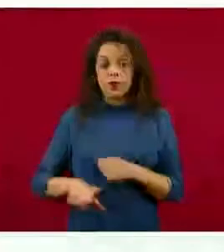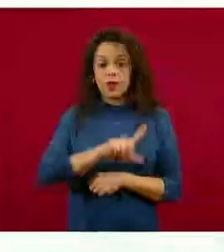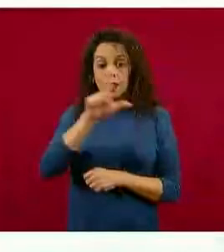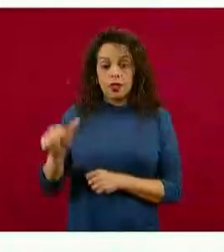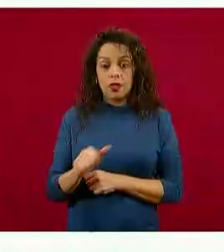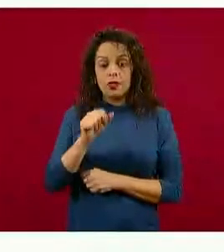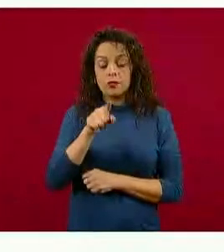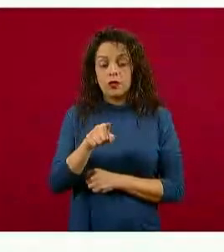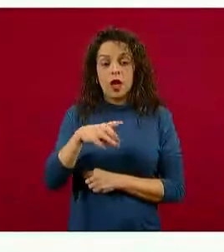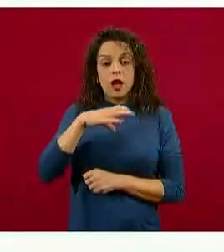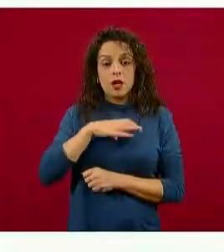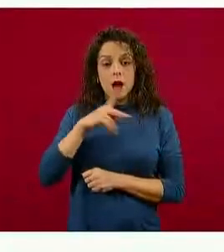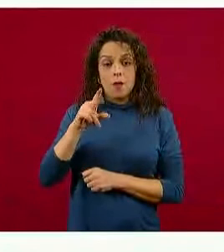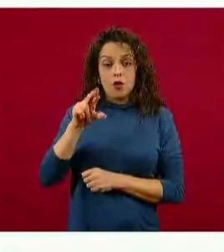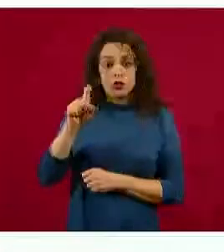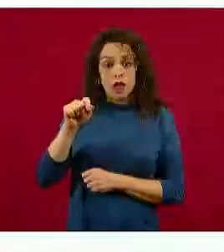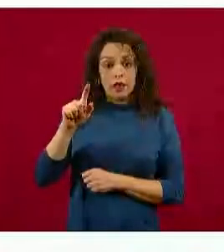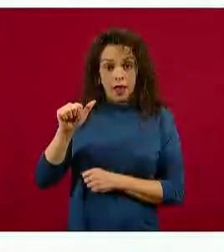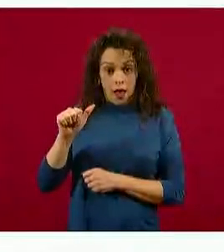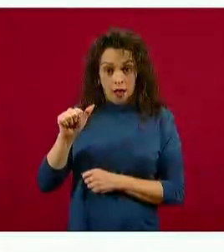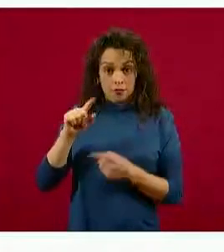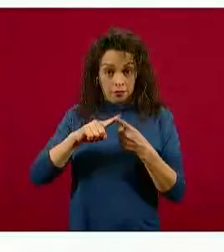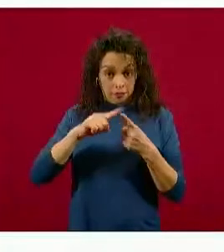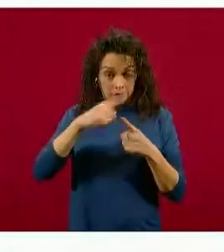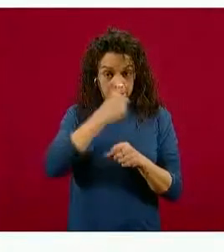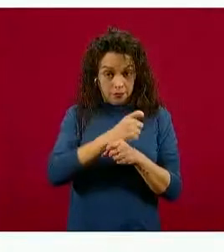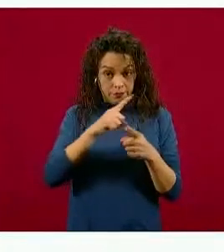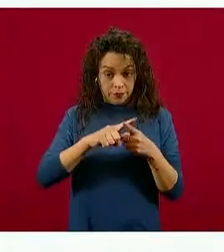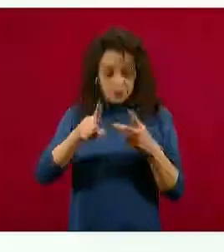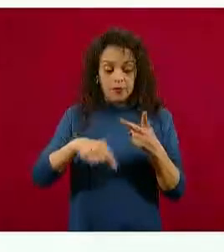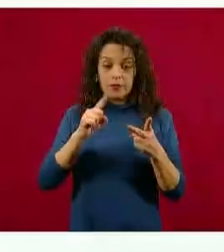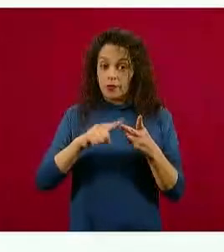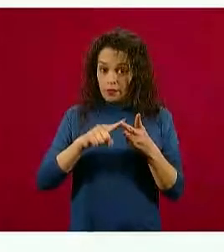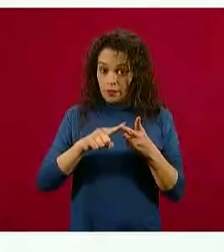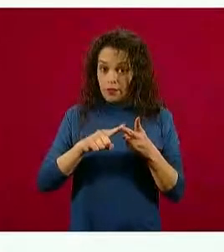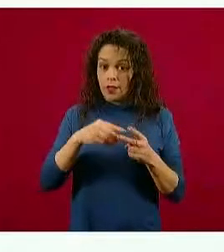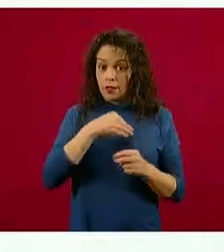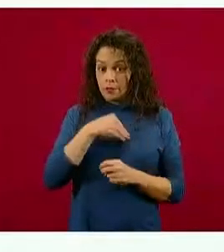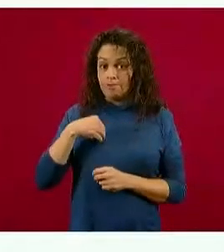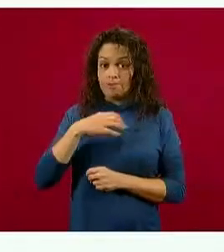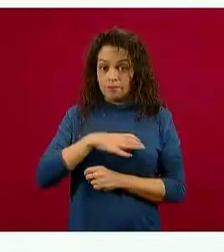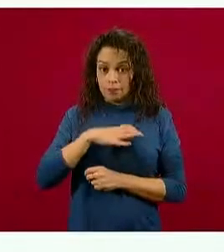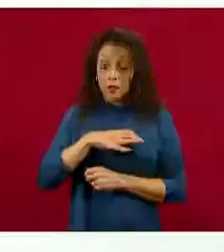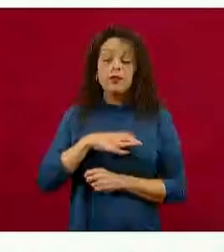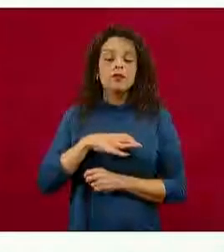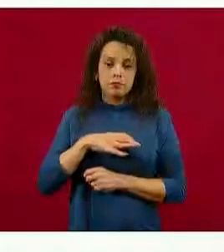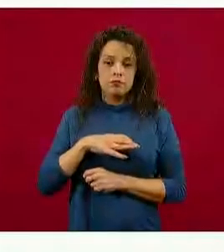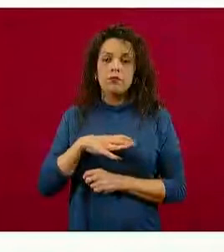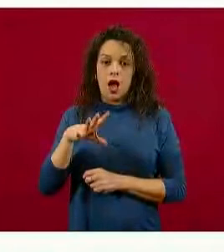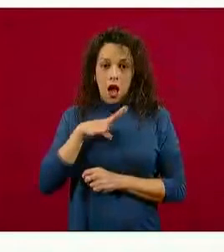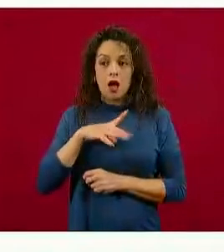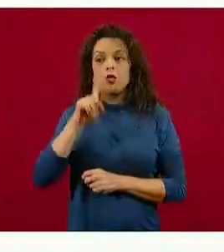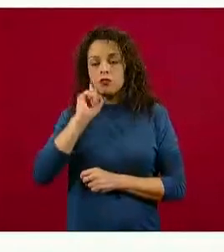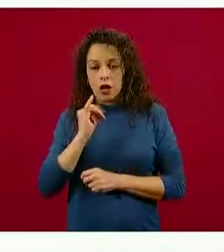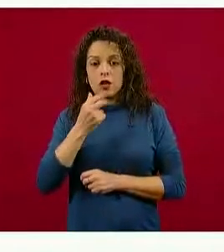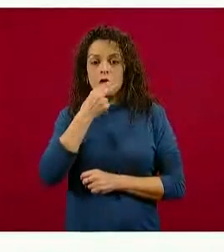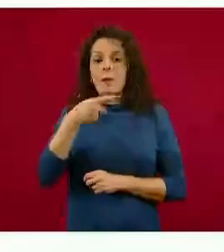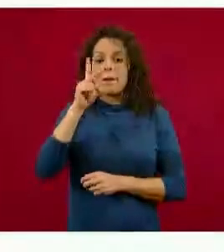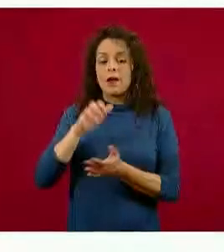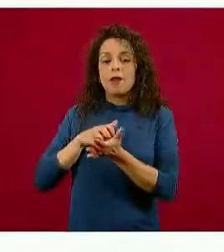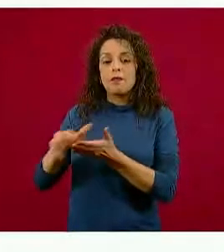el cáncer de mama es el segundo en ambos sexos. Obviamente, en mujeres es el primer cáncer de mayor